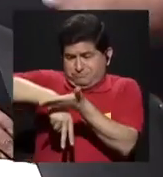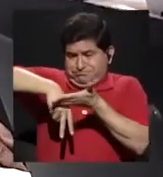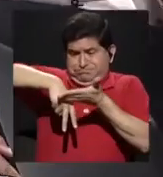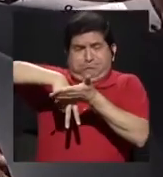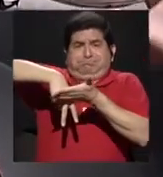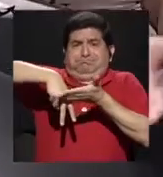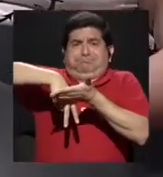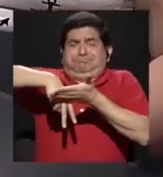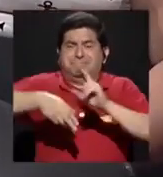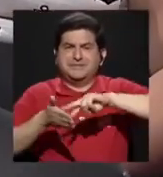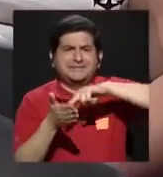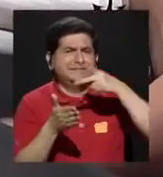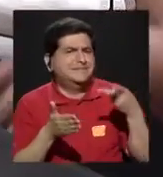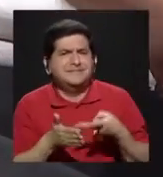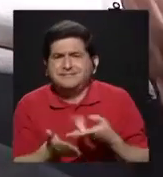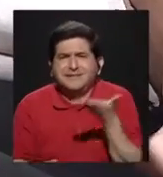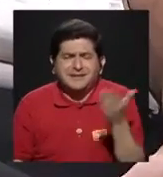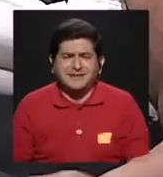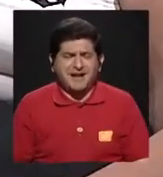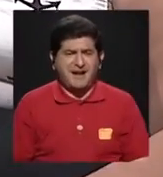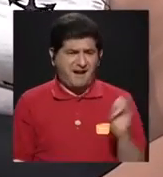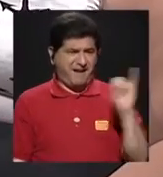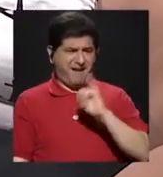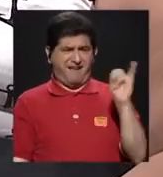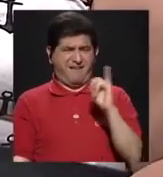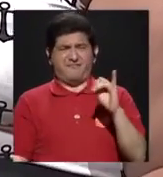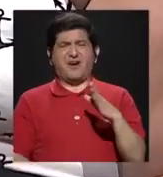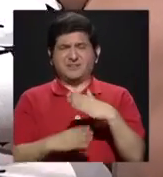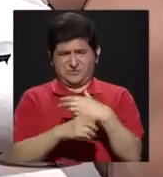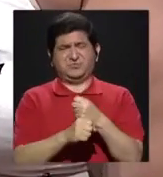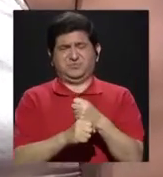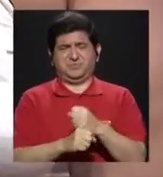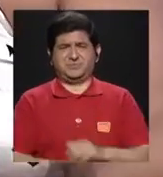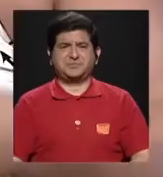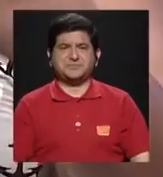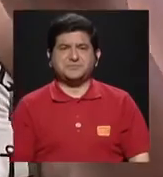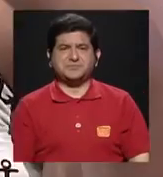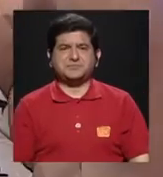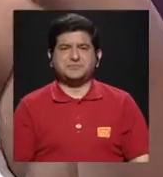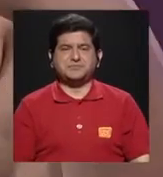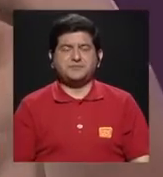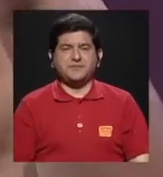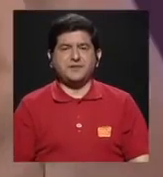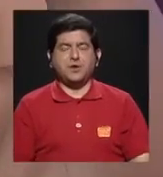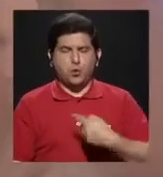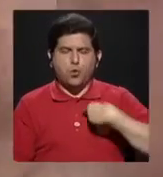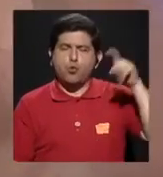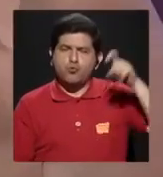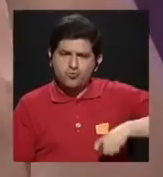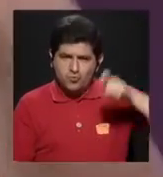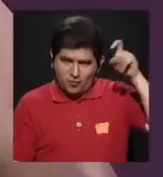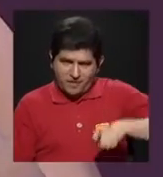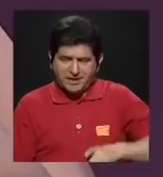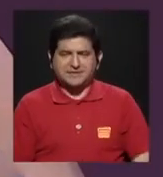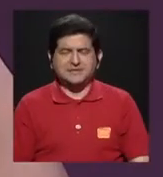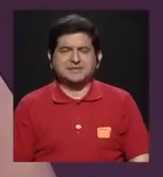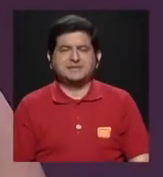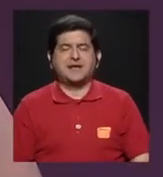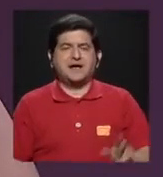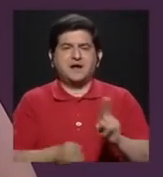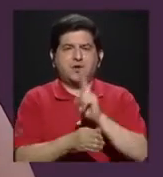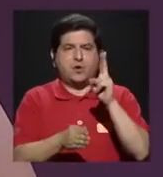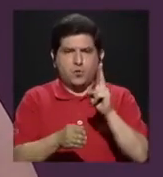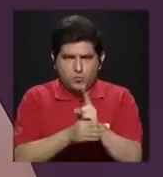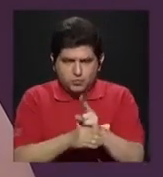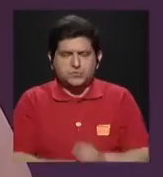¿verdad? Y eso provoca infecciones, ¿verdad? Y tiene que andar uno con galas